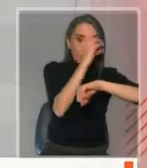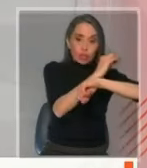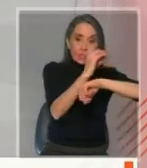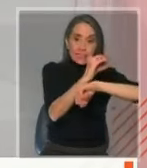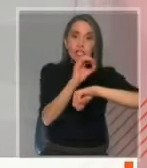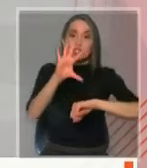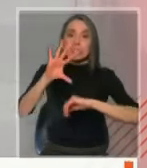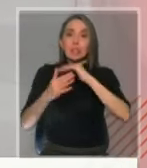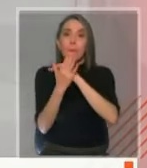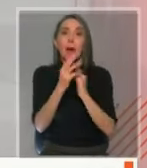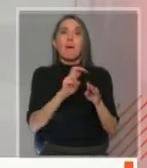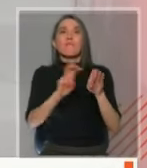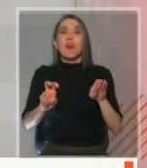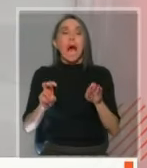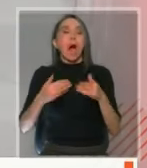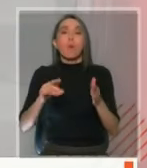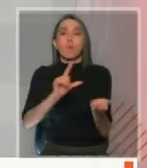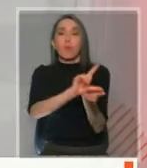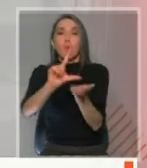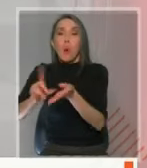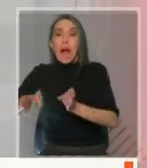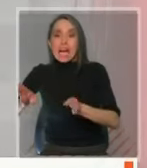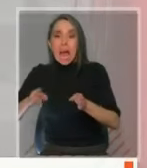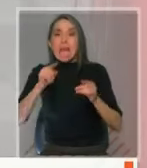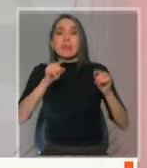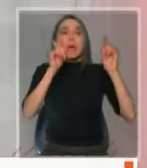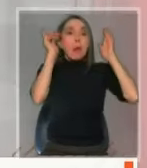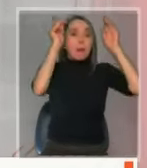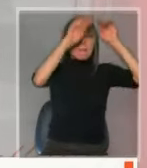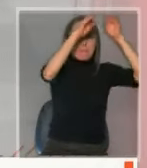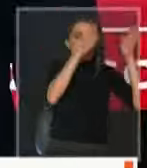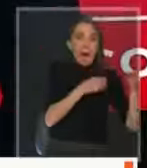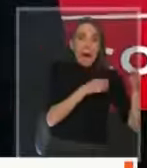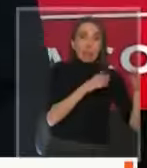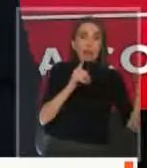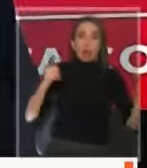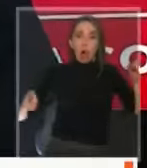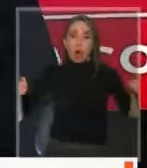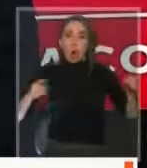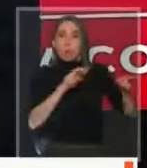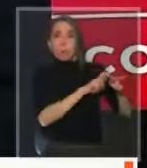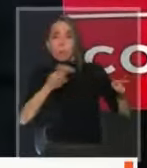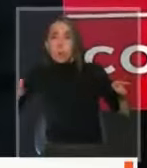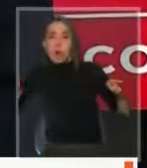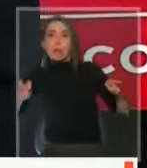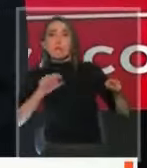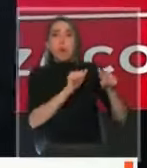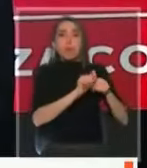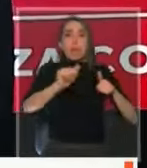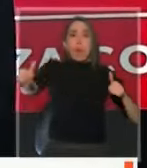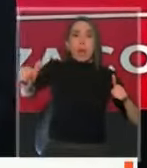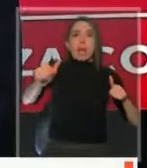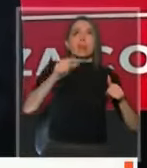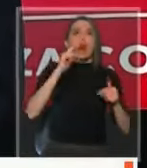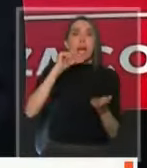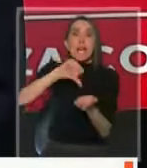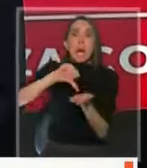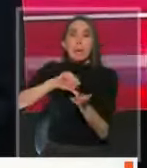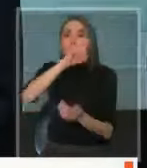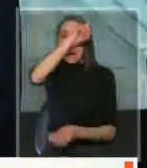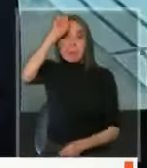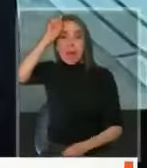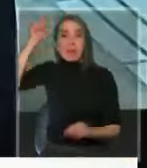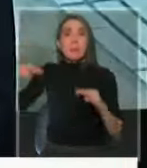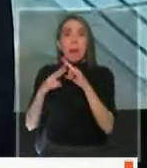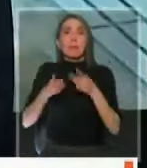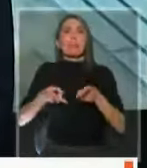bajada en algún punto intermedio entre parada y parada. Esta está instalada en capitales como Madrid y París,